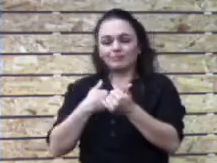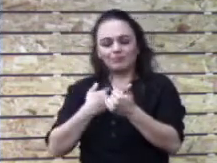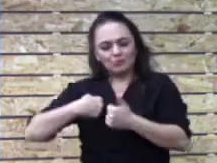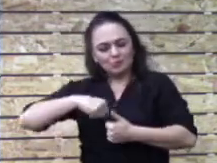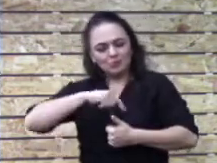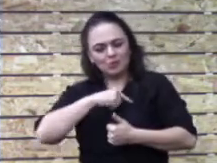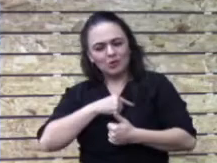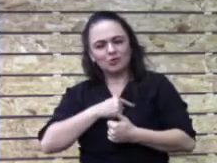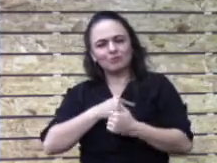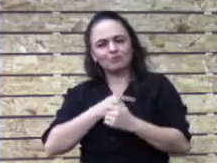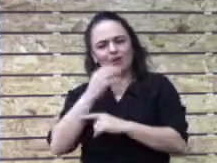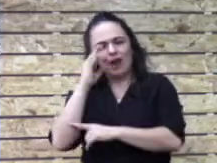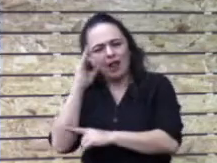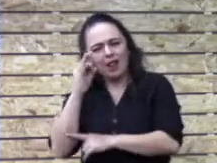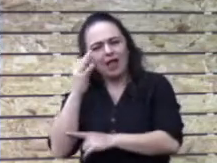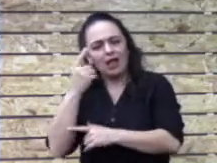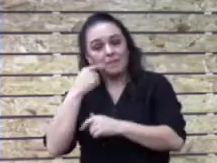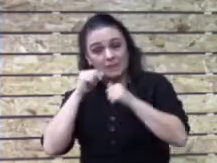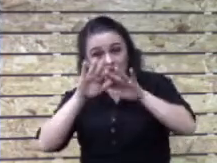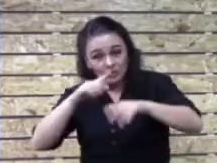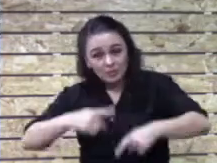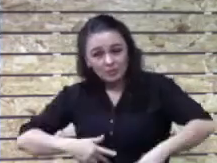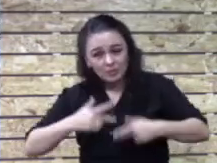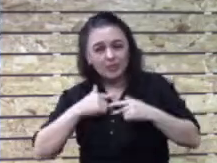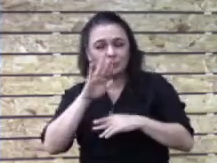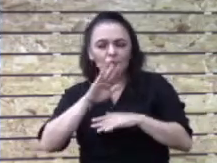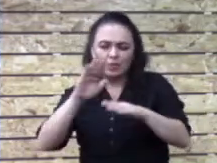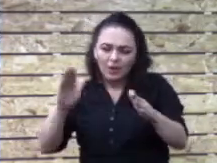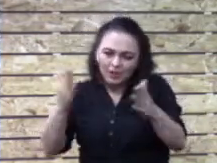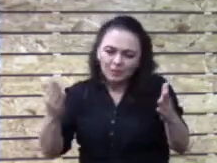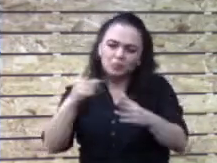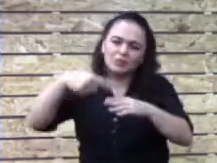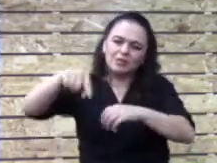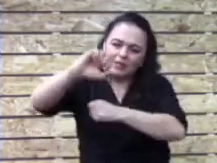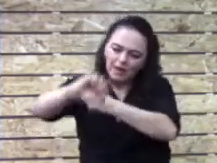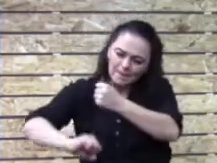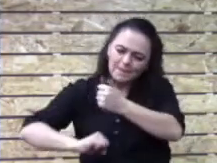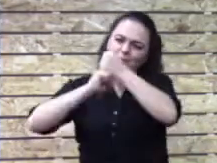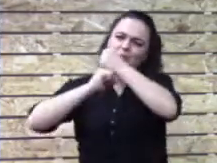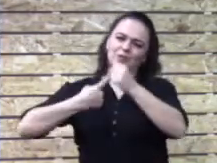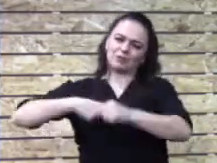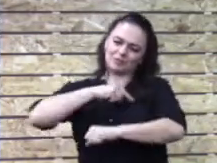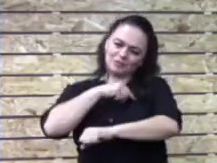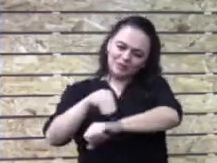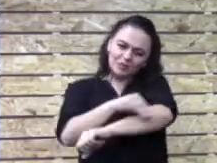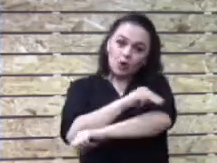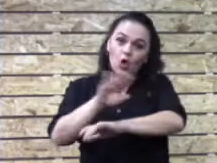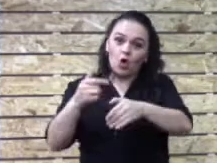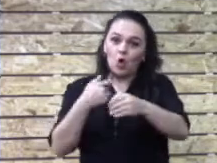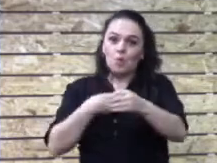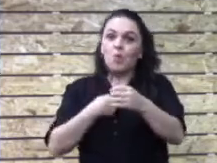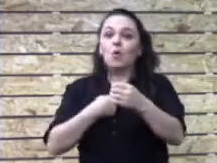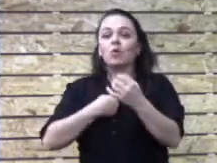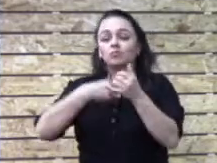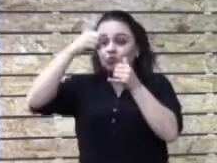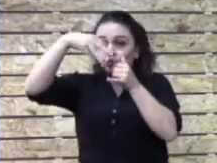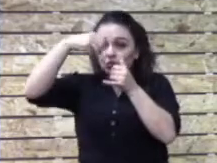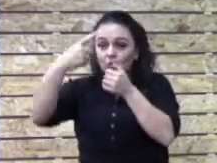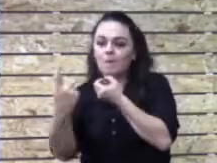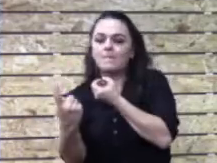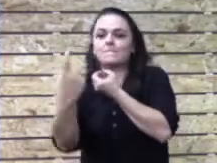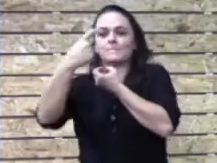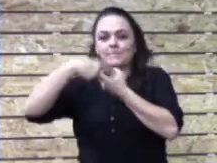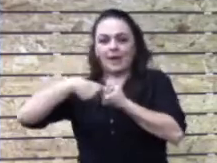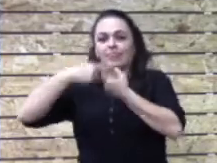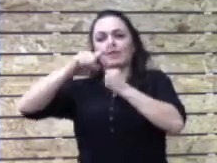vida, apoya nuestro ministerio. Suscríbete a nuestro canal, puedes ofrendar a nuestro ministerio también. Que